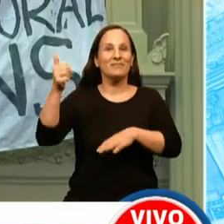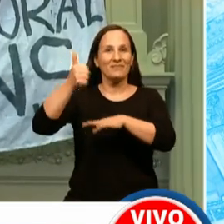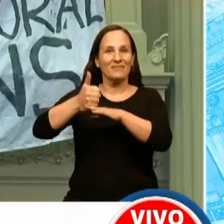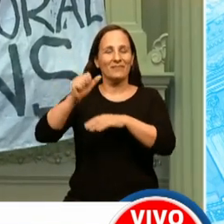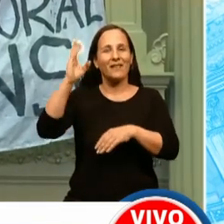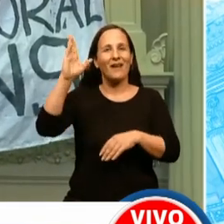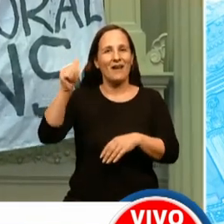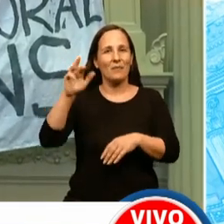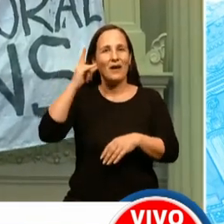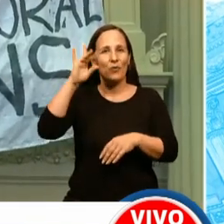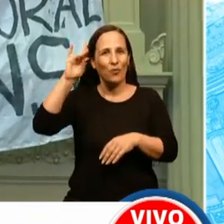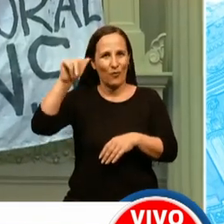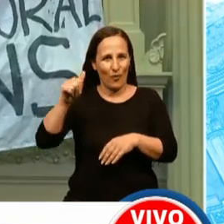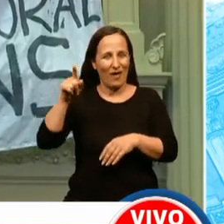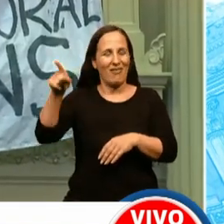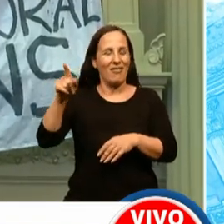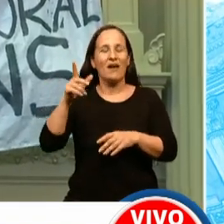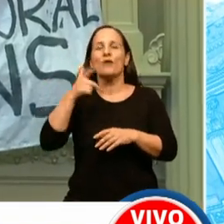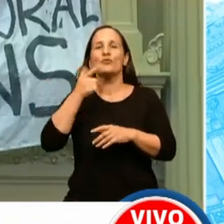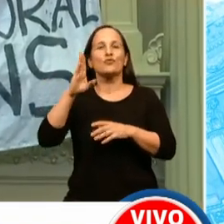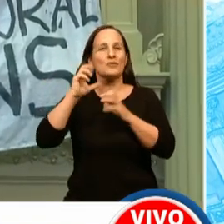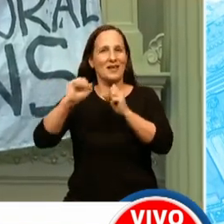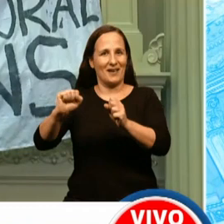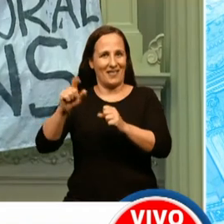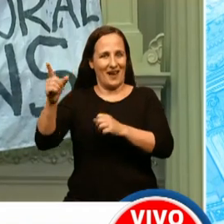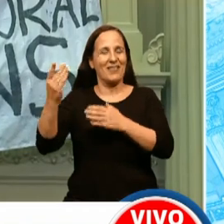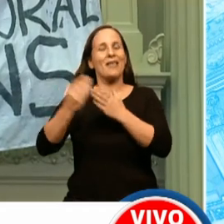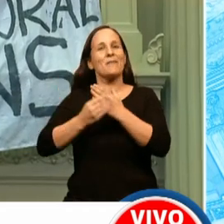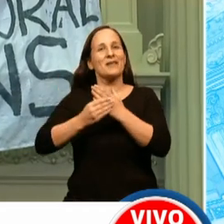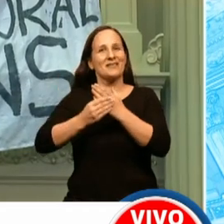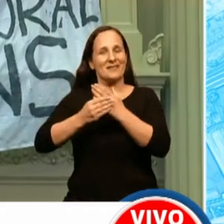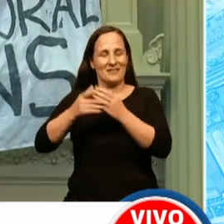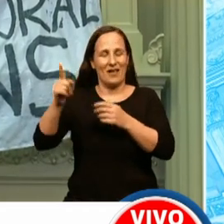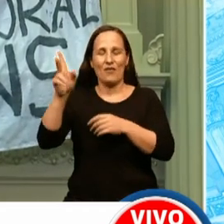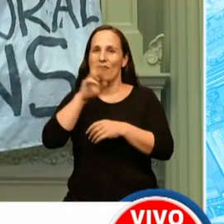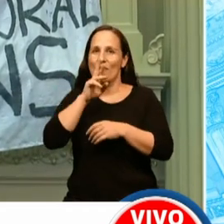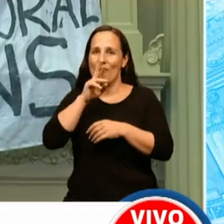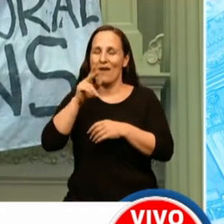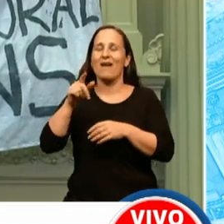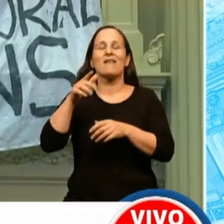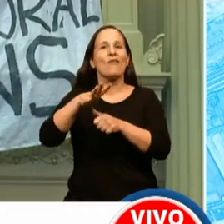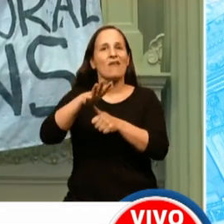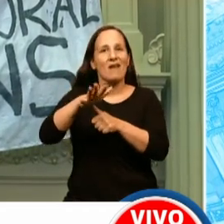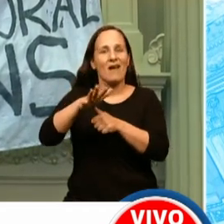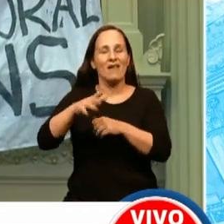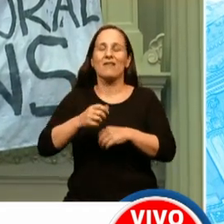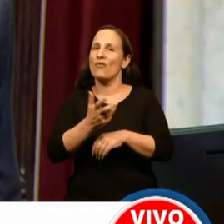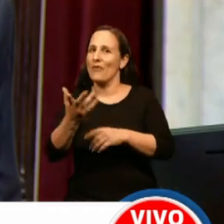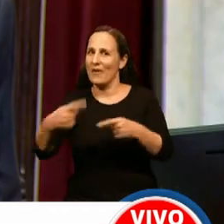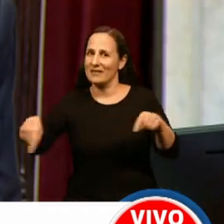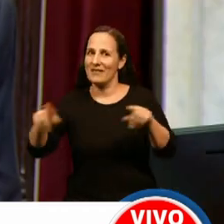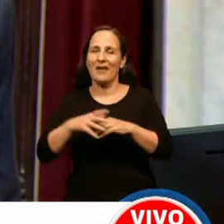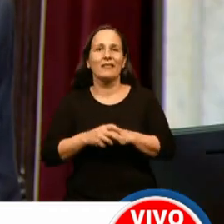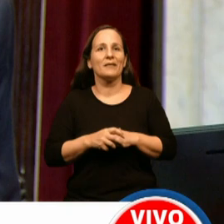subsecretaria de políticas de diversidad de la nación ministerio de mujeres género y diversidad de daniela castro